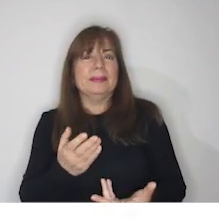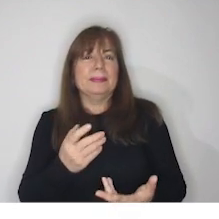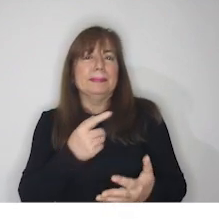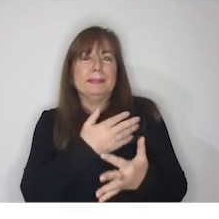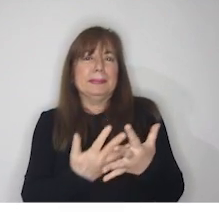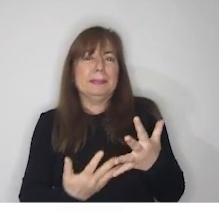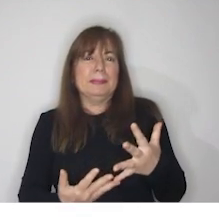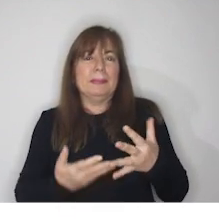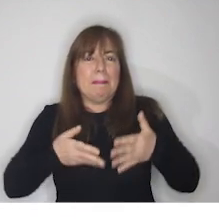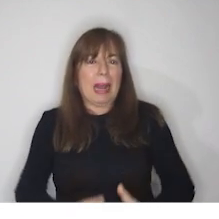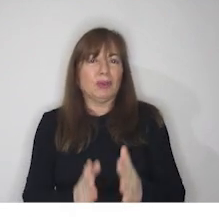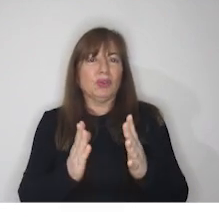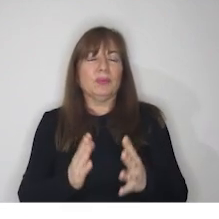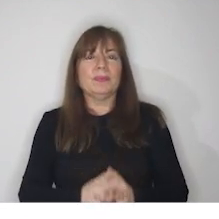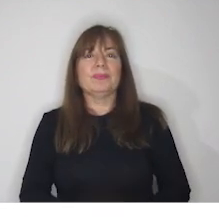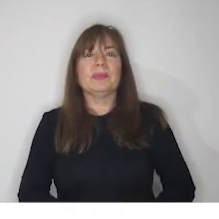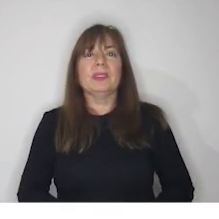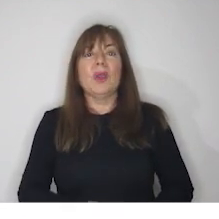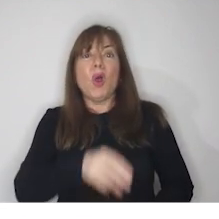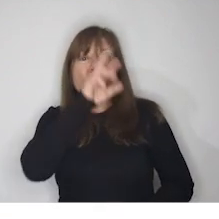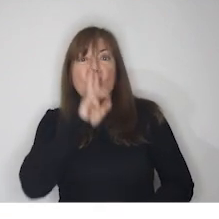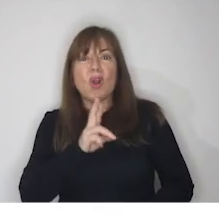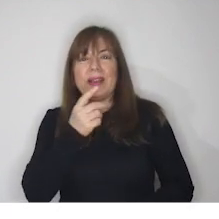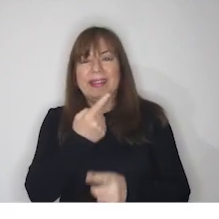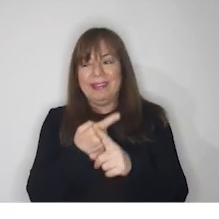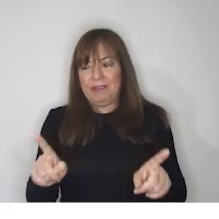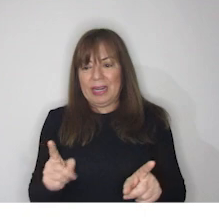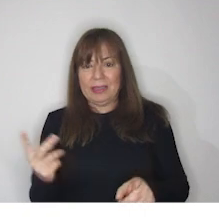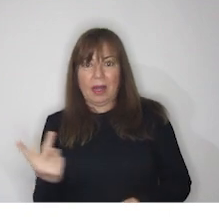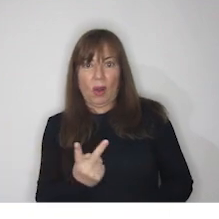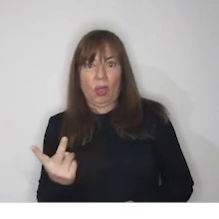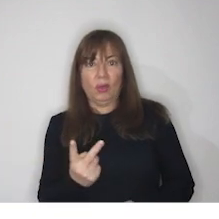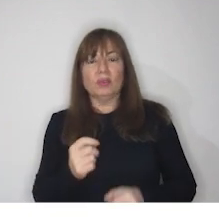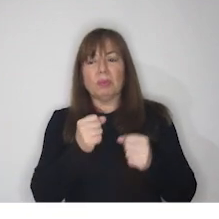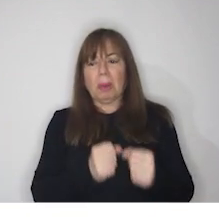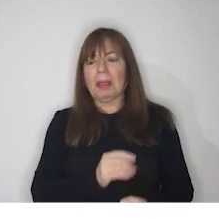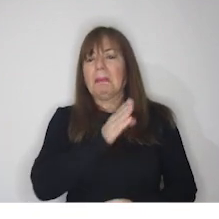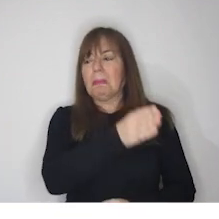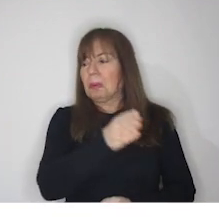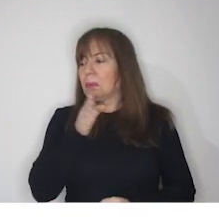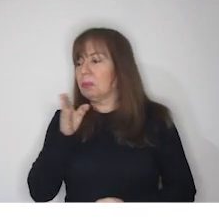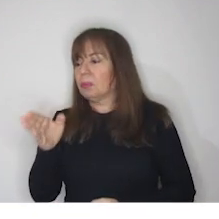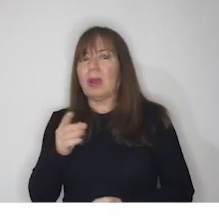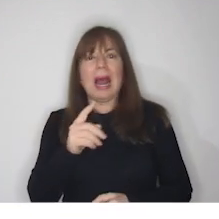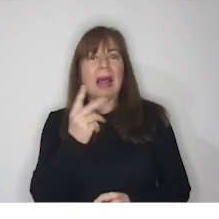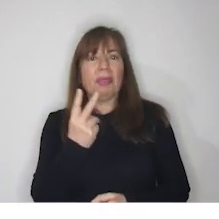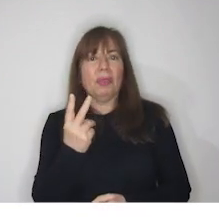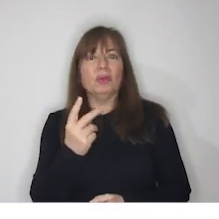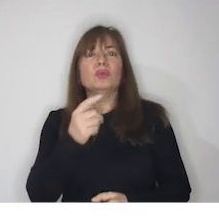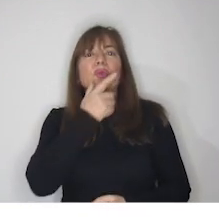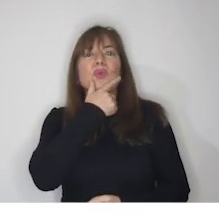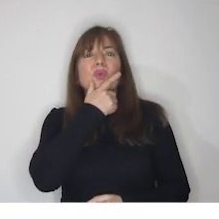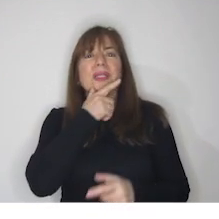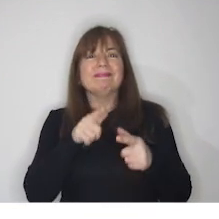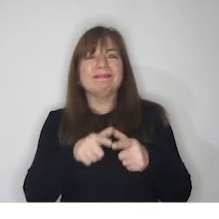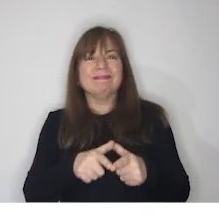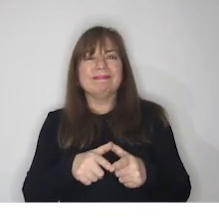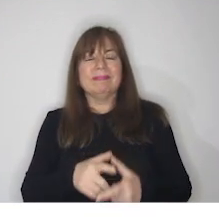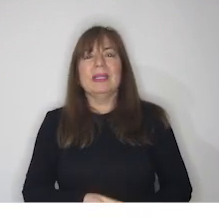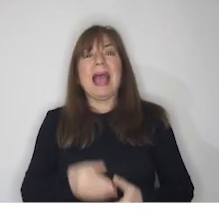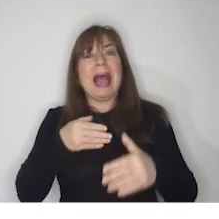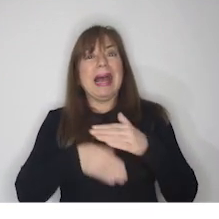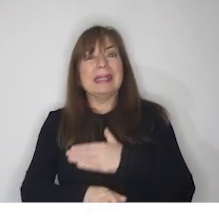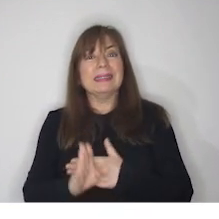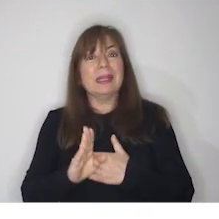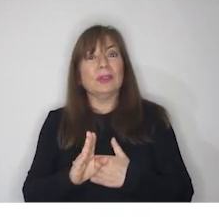y además realiza cesáreas y partos. Si bien son roles diferentes, puedes acudir a ambos si tienes dudas